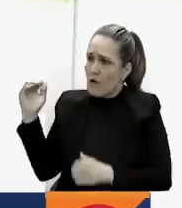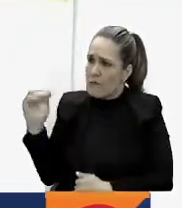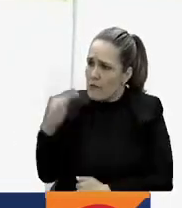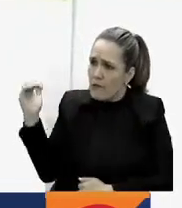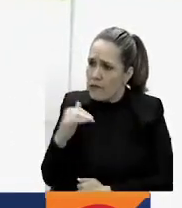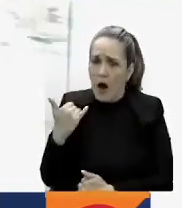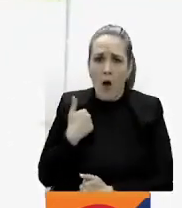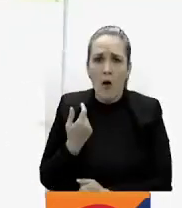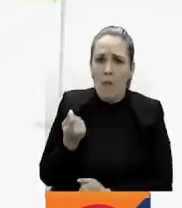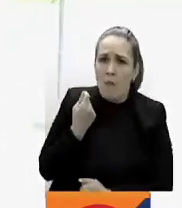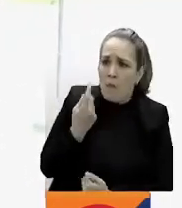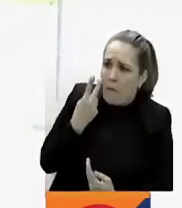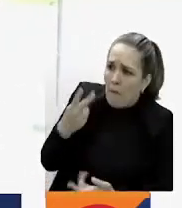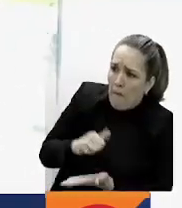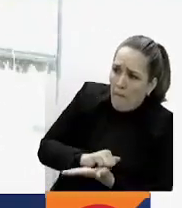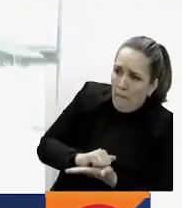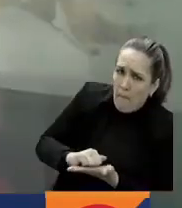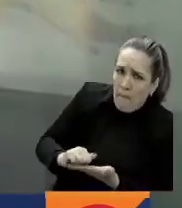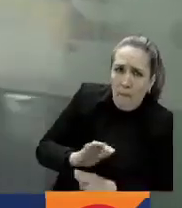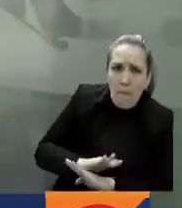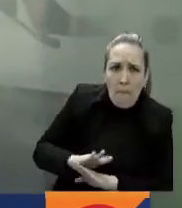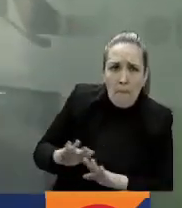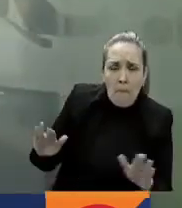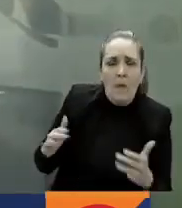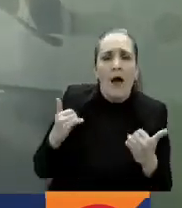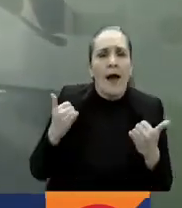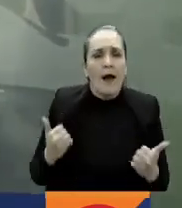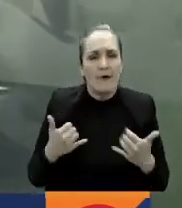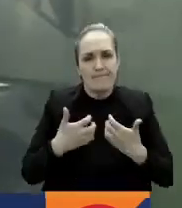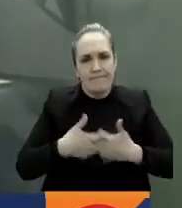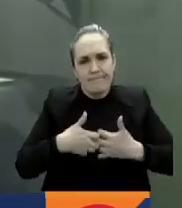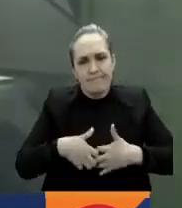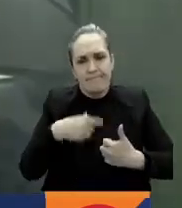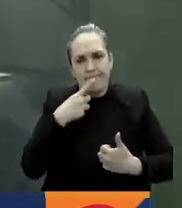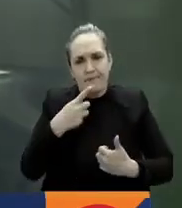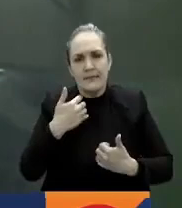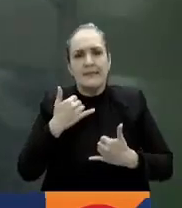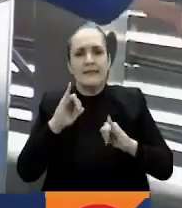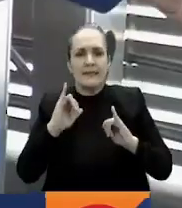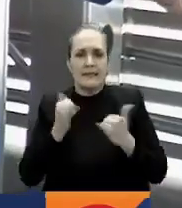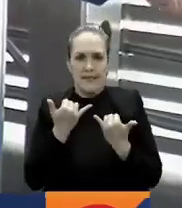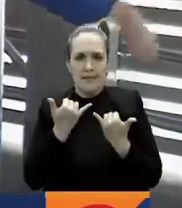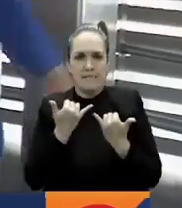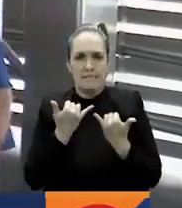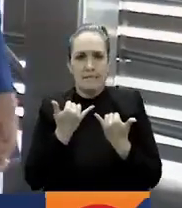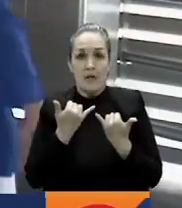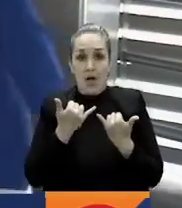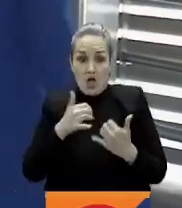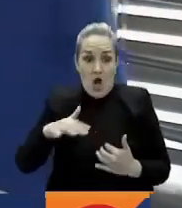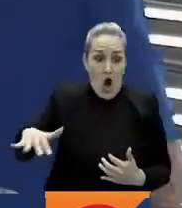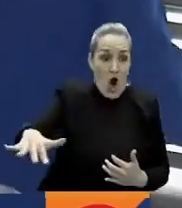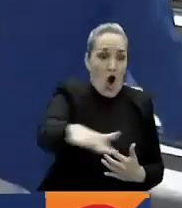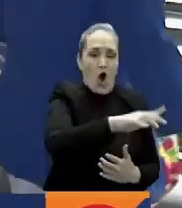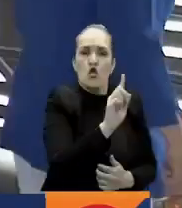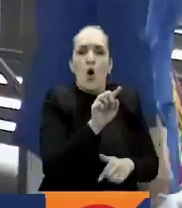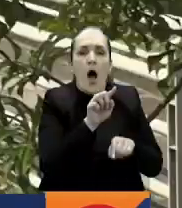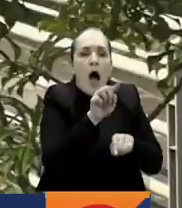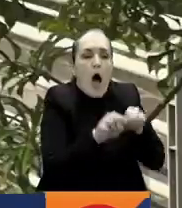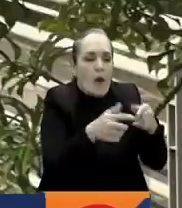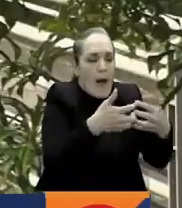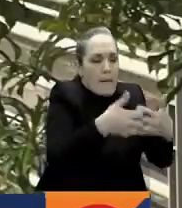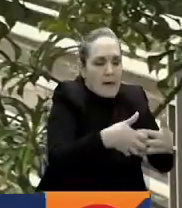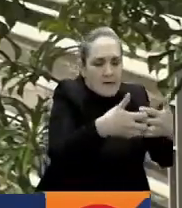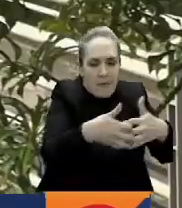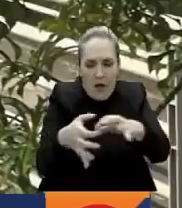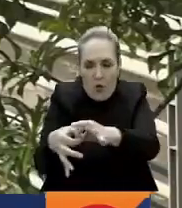Las autoridades de Metrolínea han manifestado que la liquidación será del consorcio de empresas privadas, más no del sistema. Lo que ordena